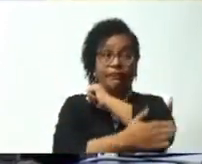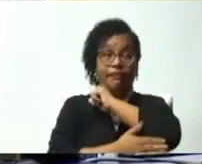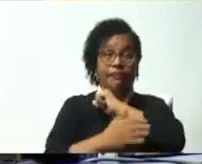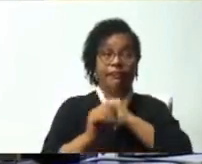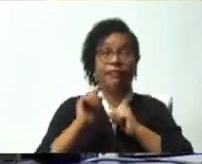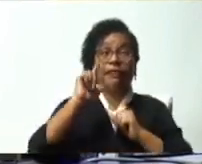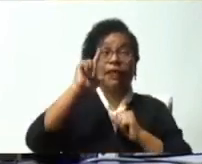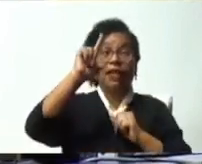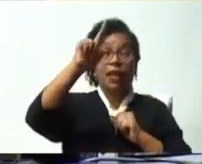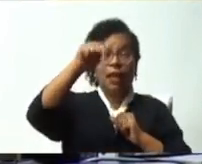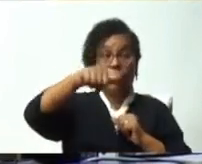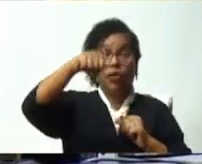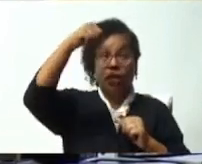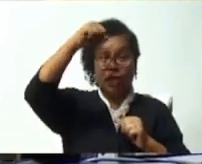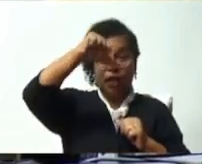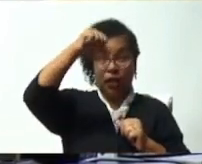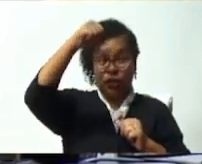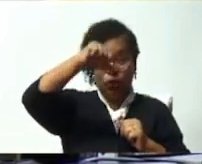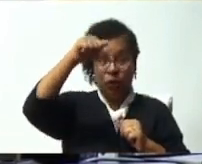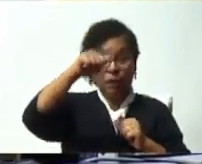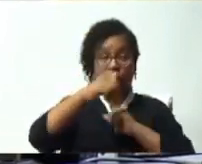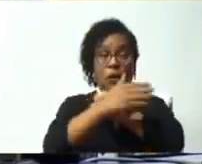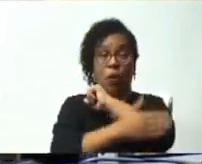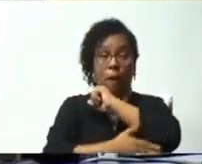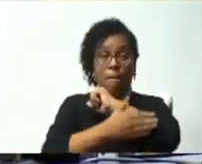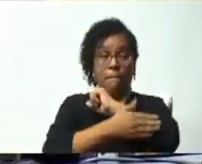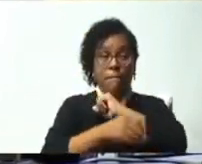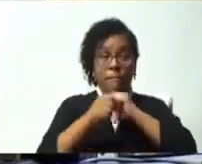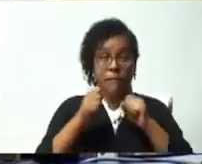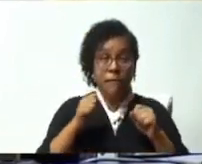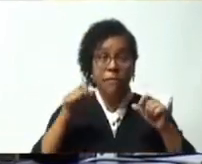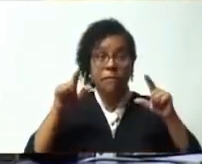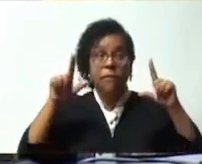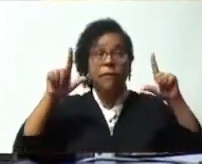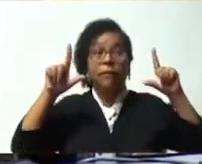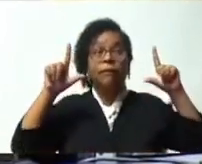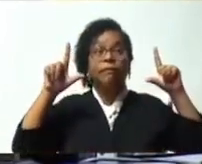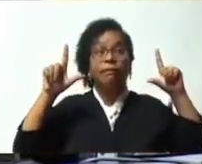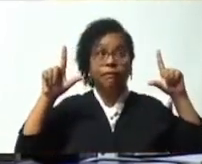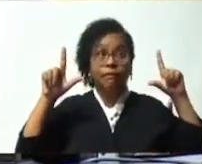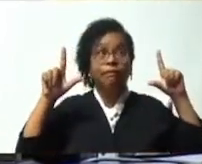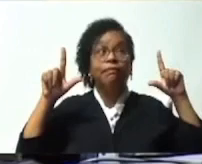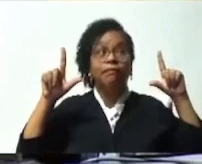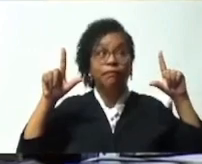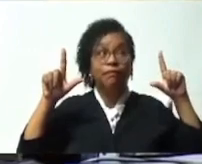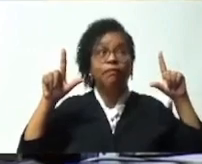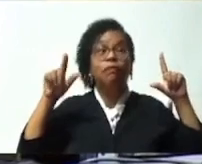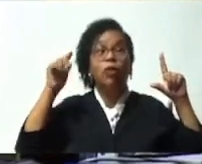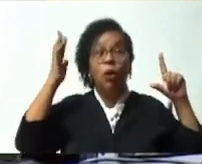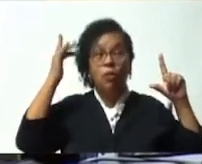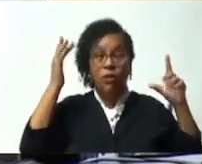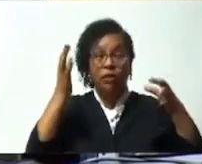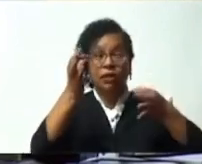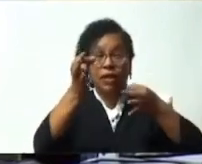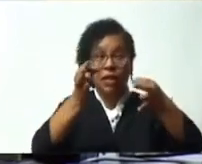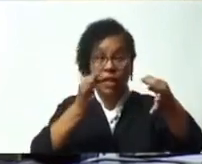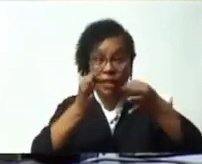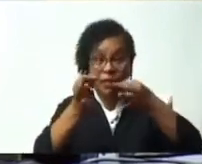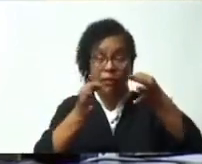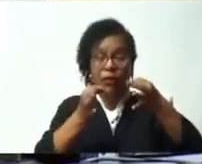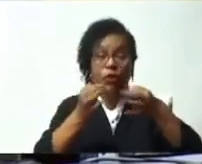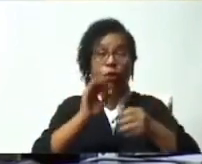país ha levantado su esperanza, porque habló del plan de gobierno de seguridad